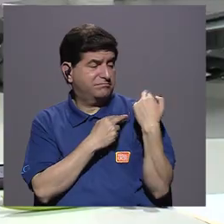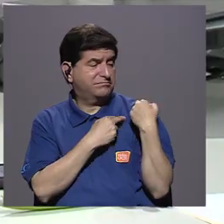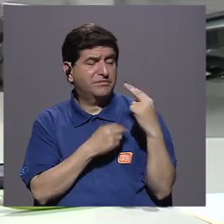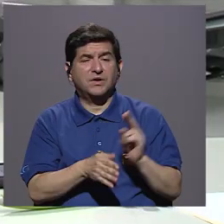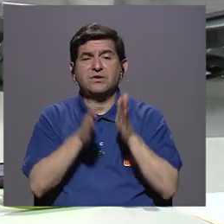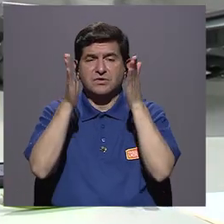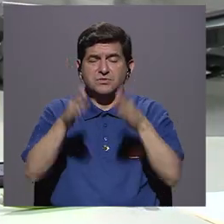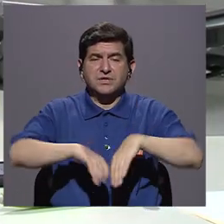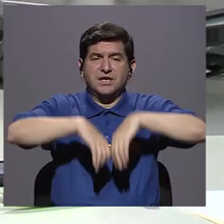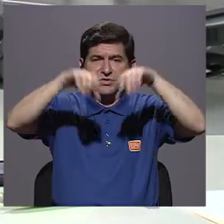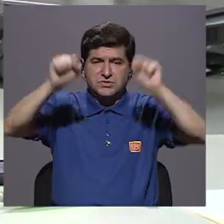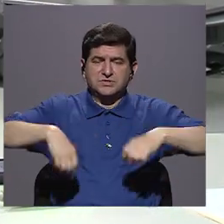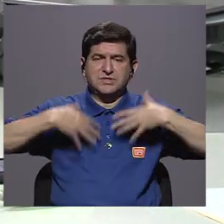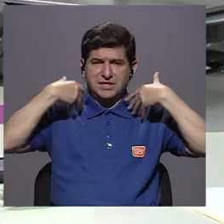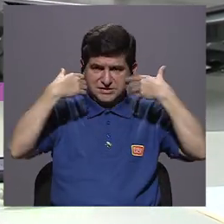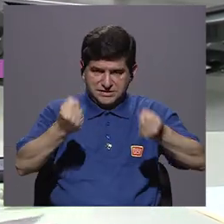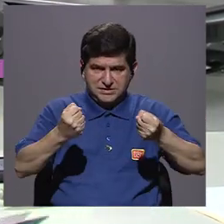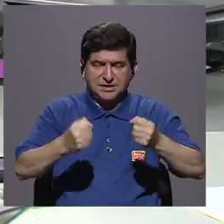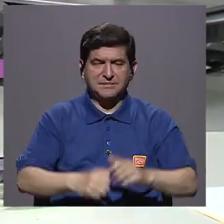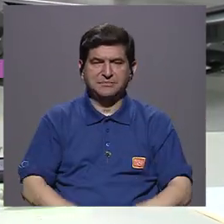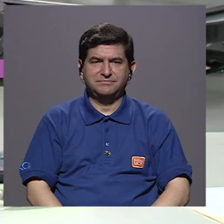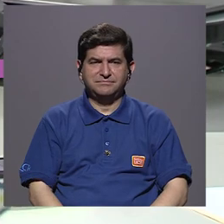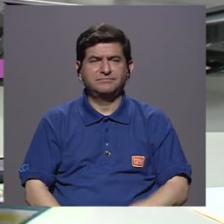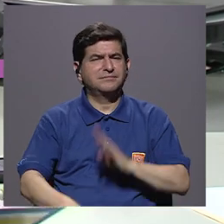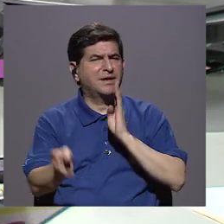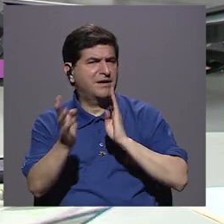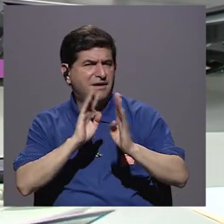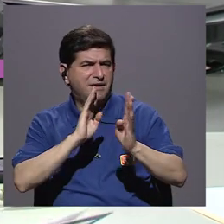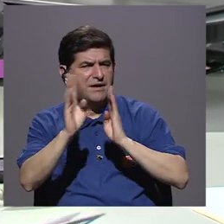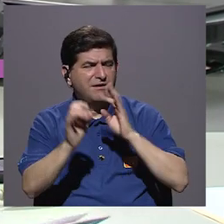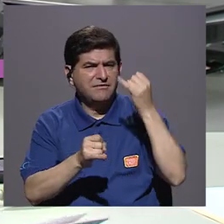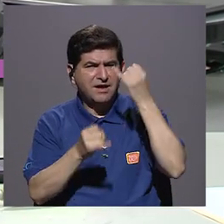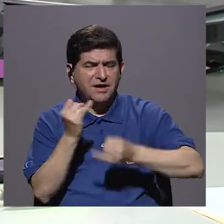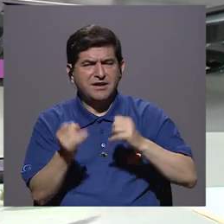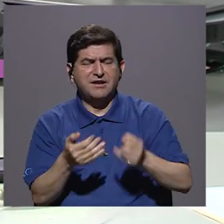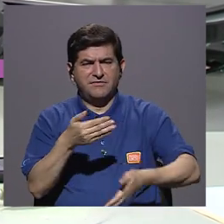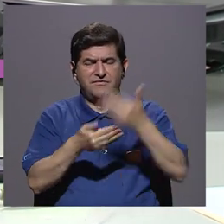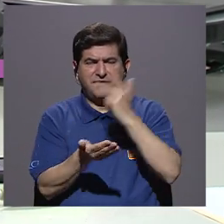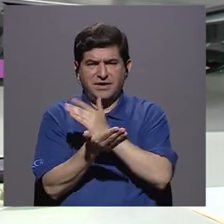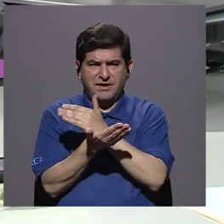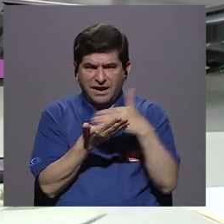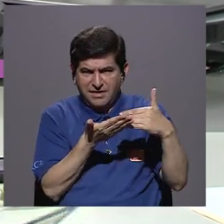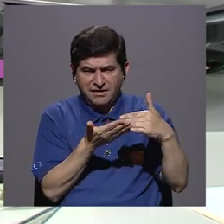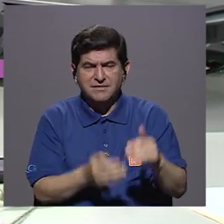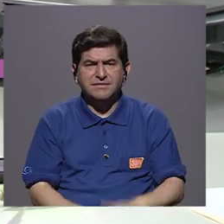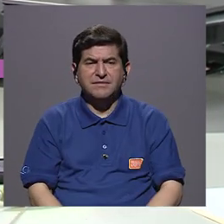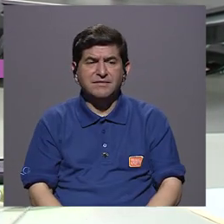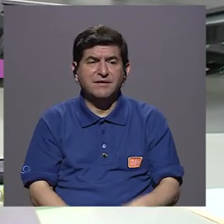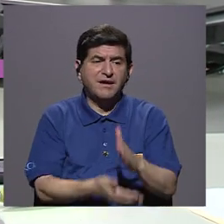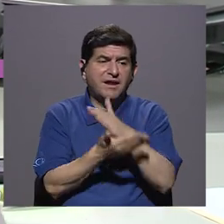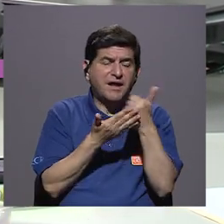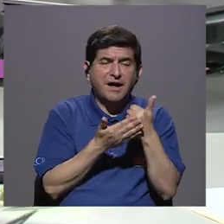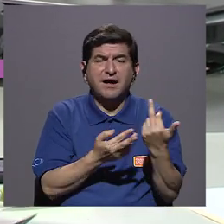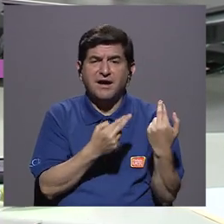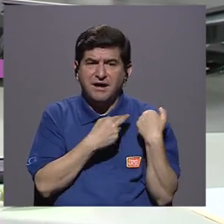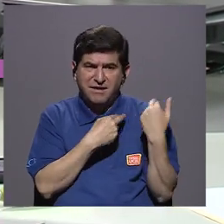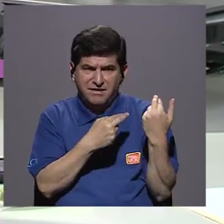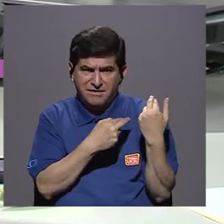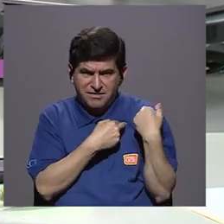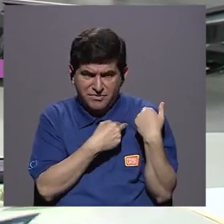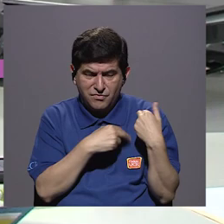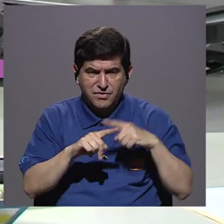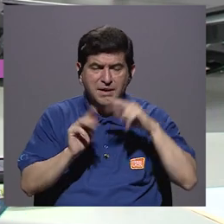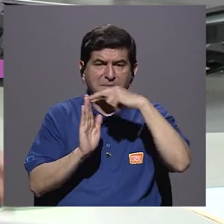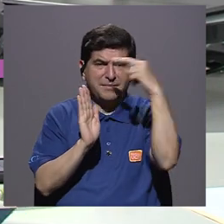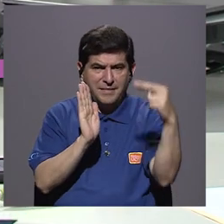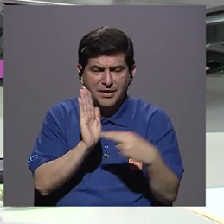de los usuarios en el sistema de salud. Y estábamos conversando al final del bloque anterior acerca de algunos de los deberes que están,